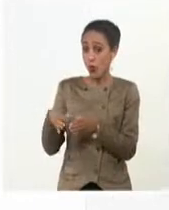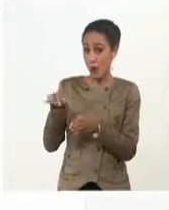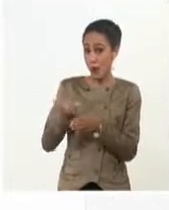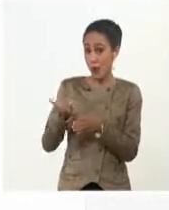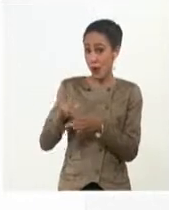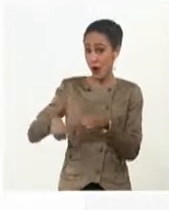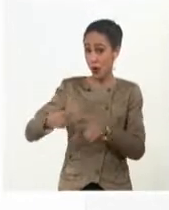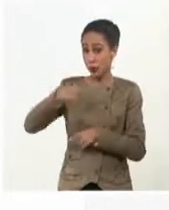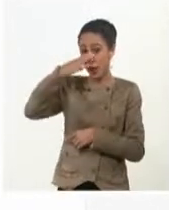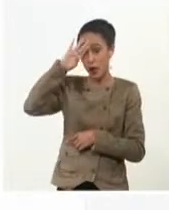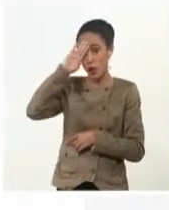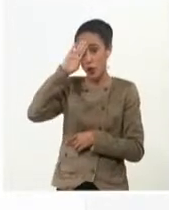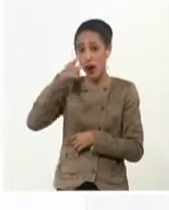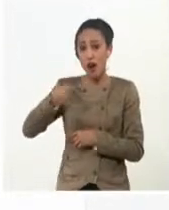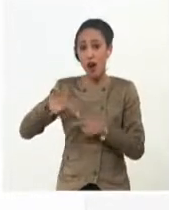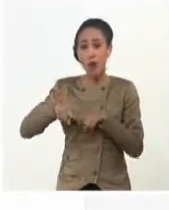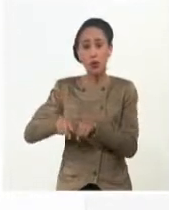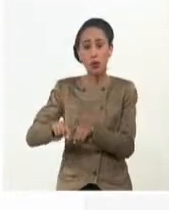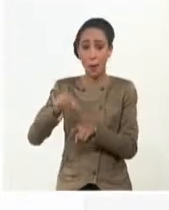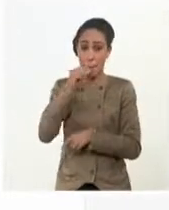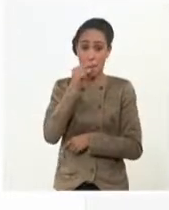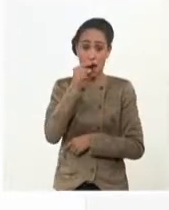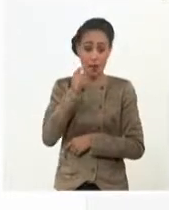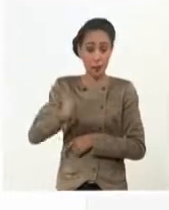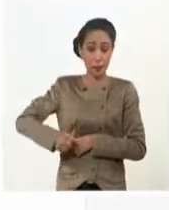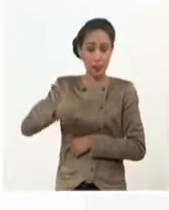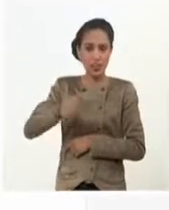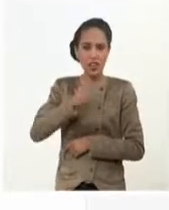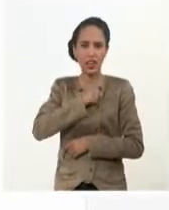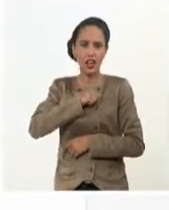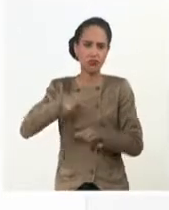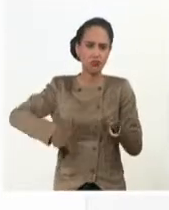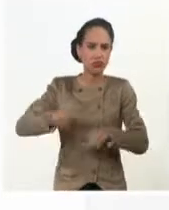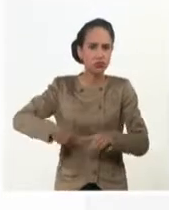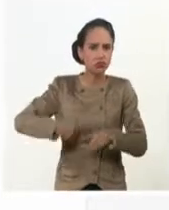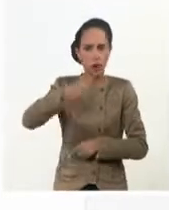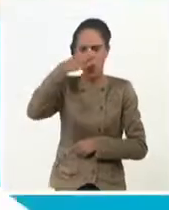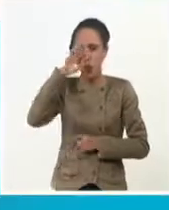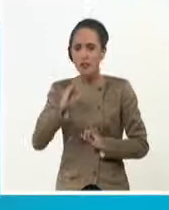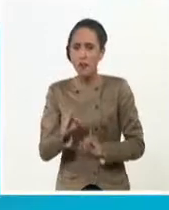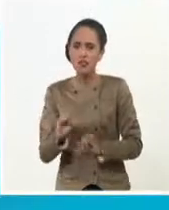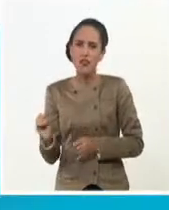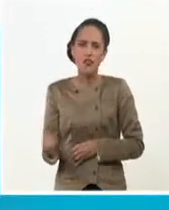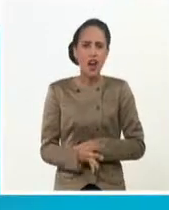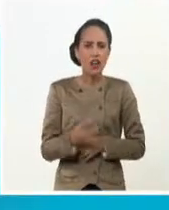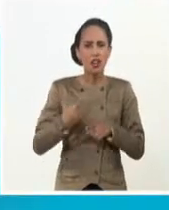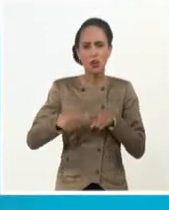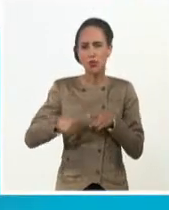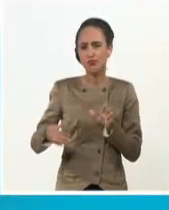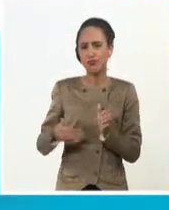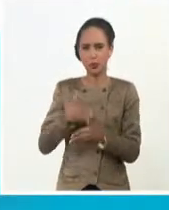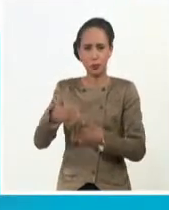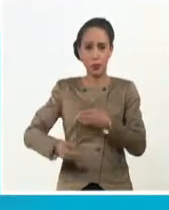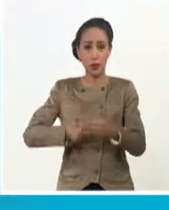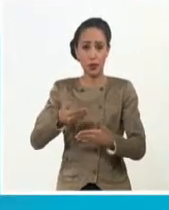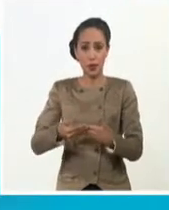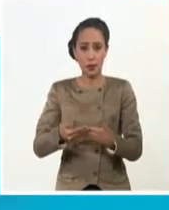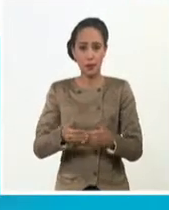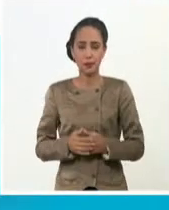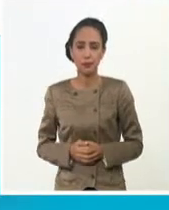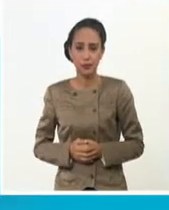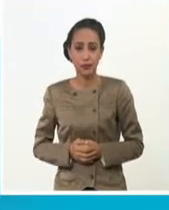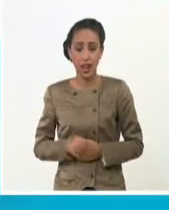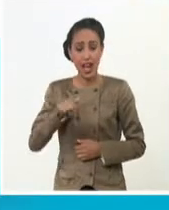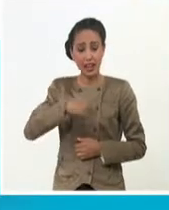al fracaso de las operaciones de injerencia, desestabilización y desinformación. No pueden ocultar que en Cuba no tienen